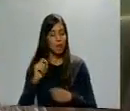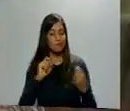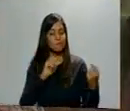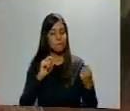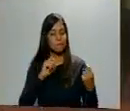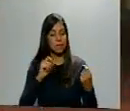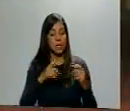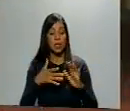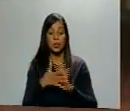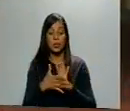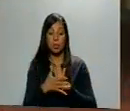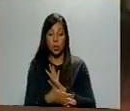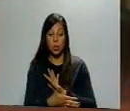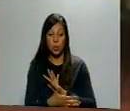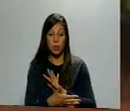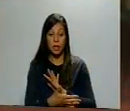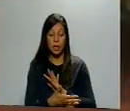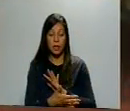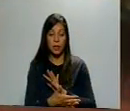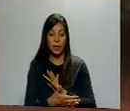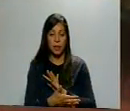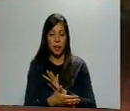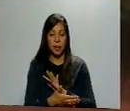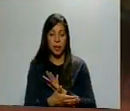sobre la palabra